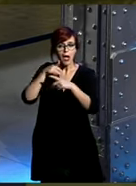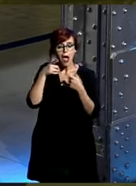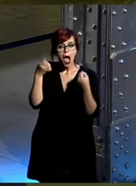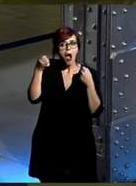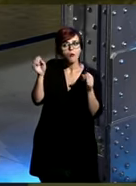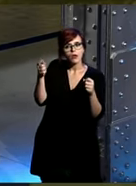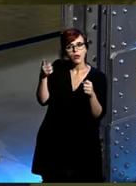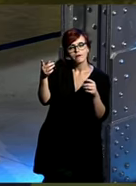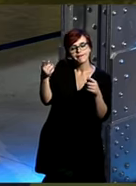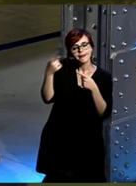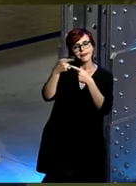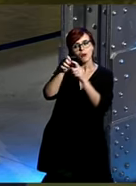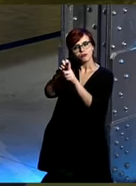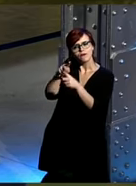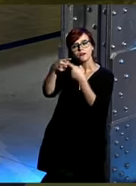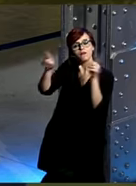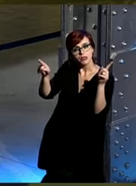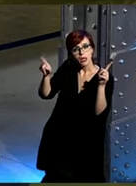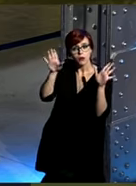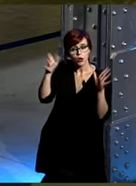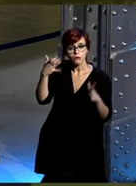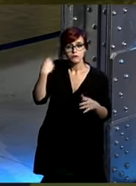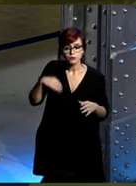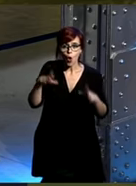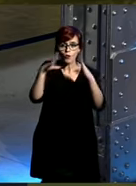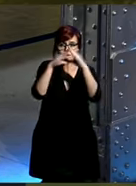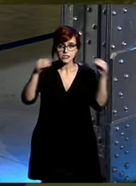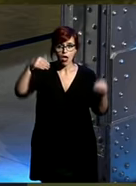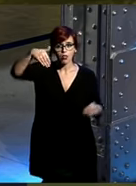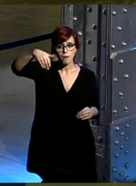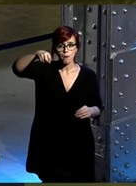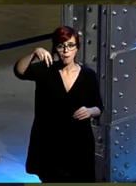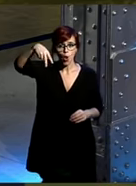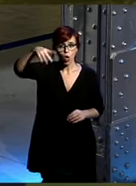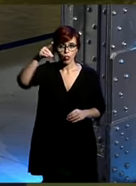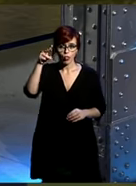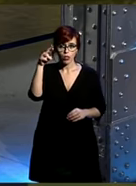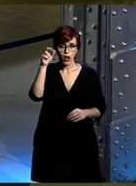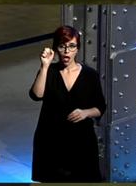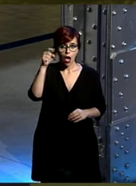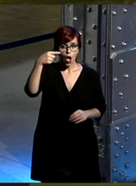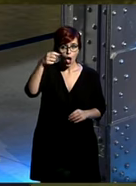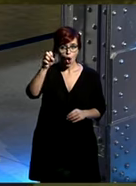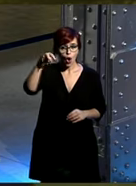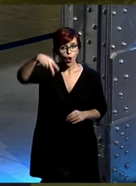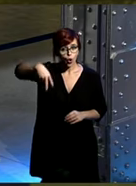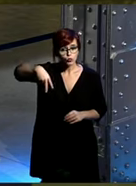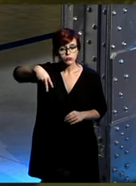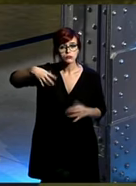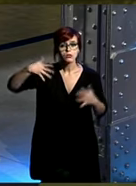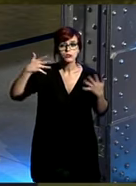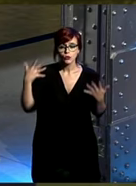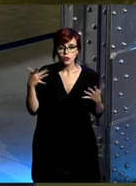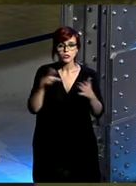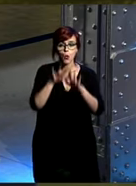de trabajar juntos. Una de ellas es la Universidad de Mondragón, que fue la que inició todo este proceso, y estamos